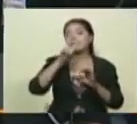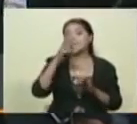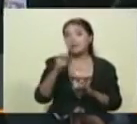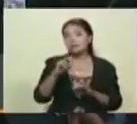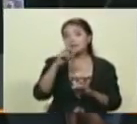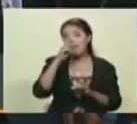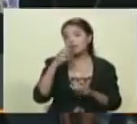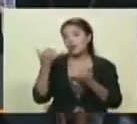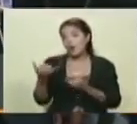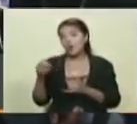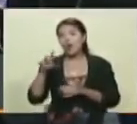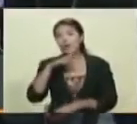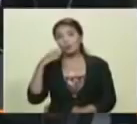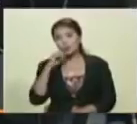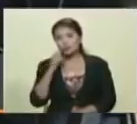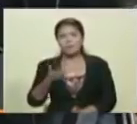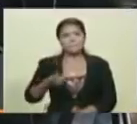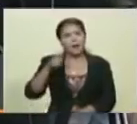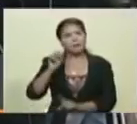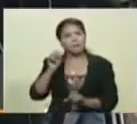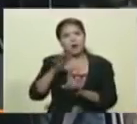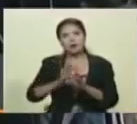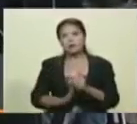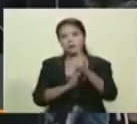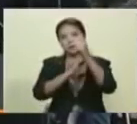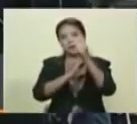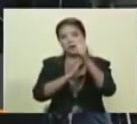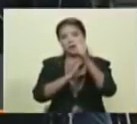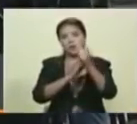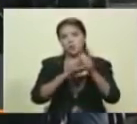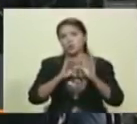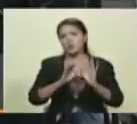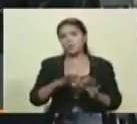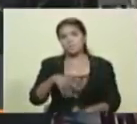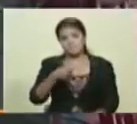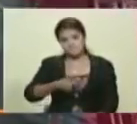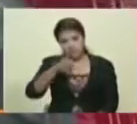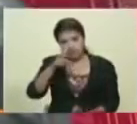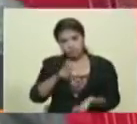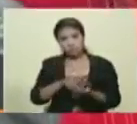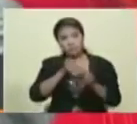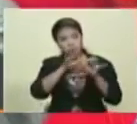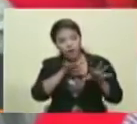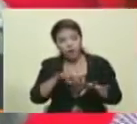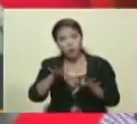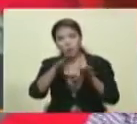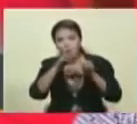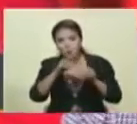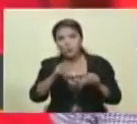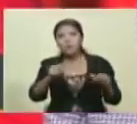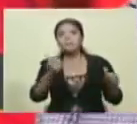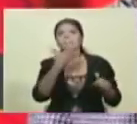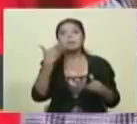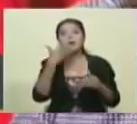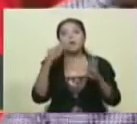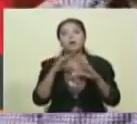actual tiene más impacto, más liderazgo y más capacidad para influir en mejorar el mundo que la Unión Soviética